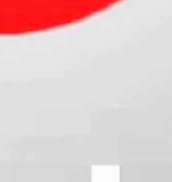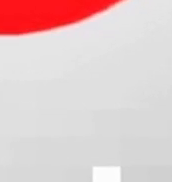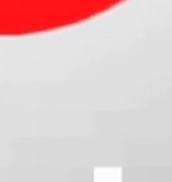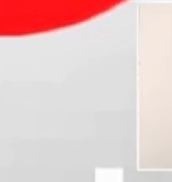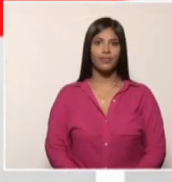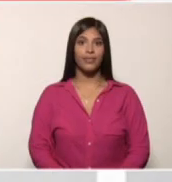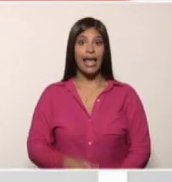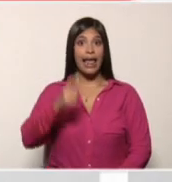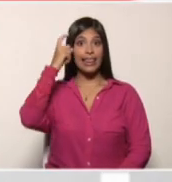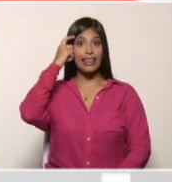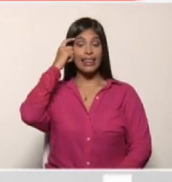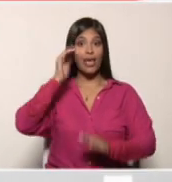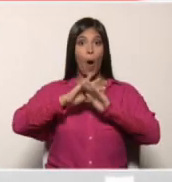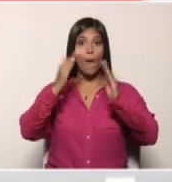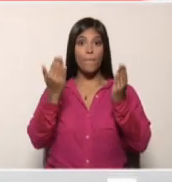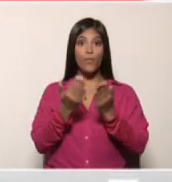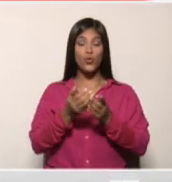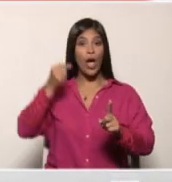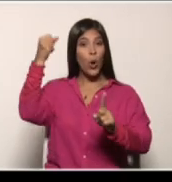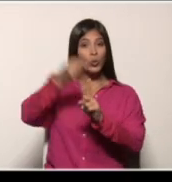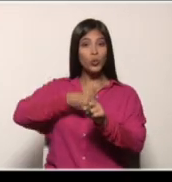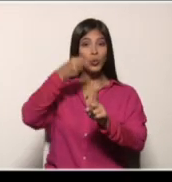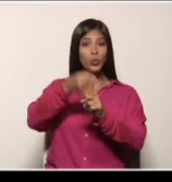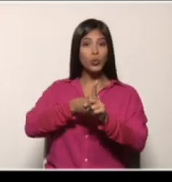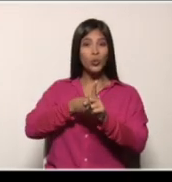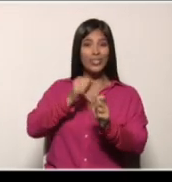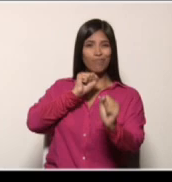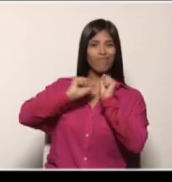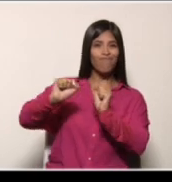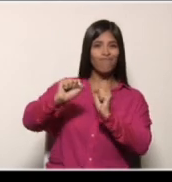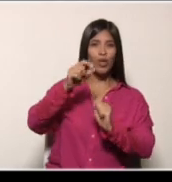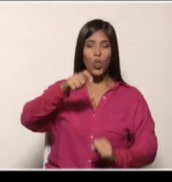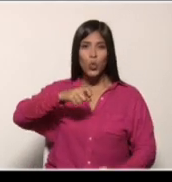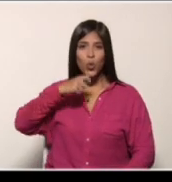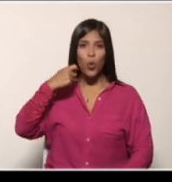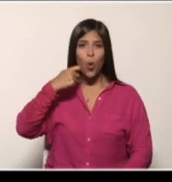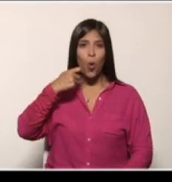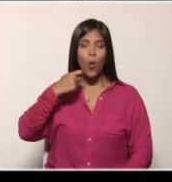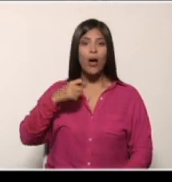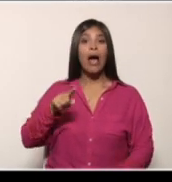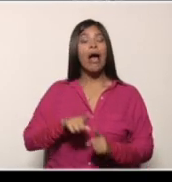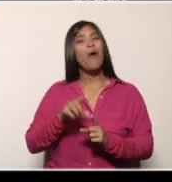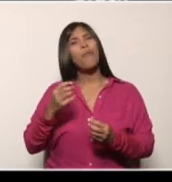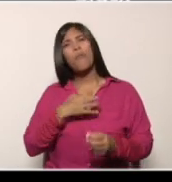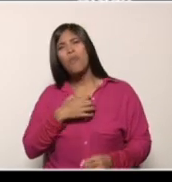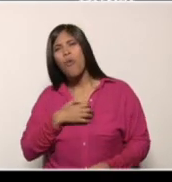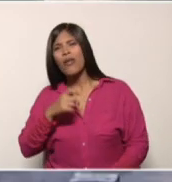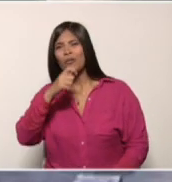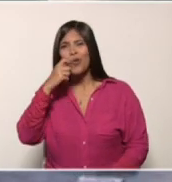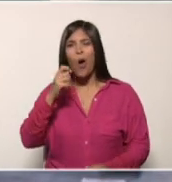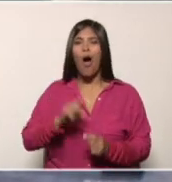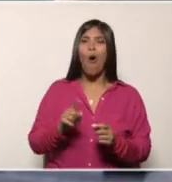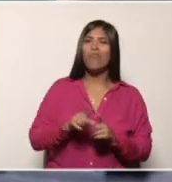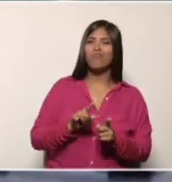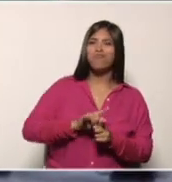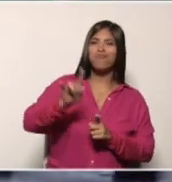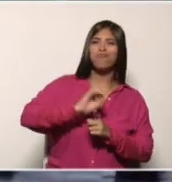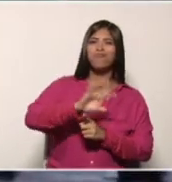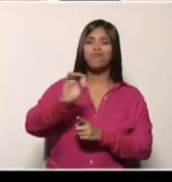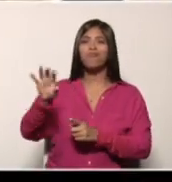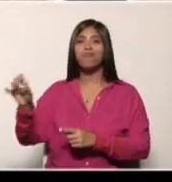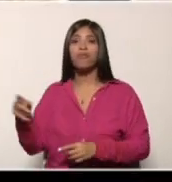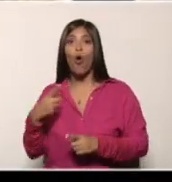El Día Mundial de la Lucha contra las Drogas o el Día Internacional de la Lucha contra el Uso Indebido y el Tráfico de Drogas se celebra